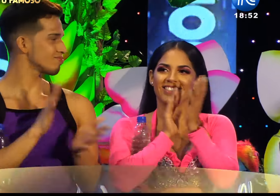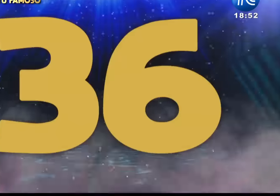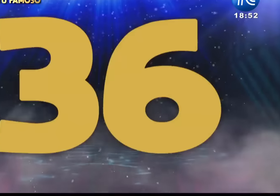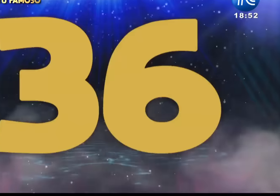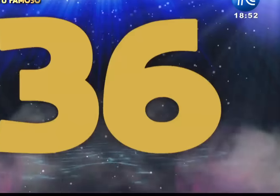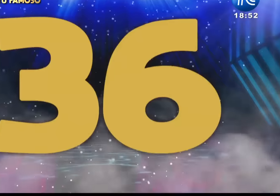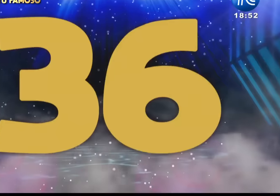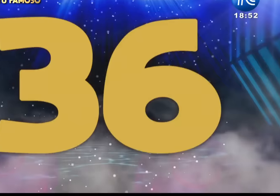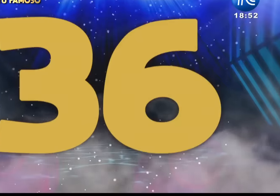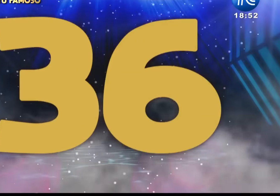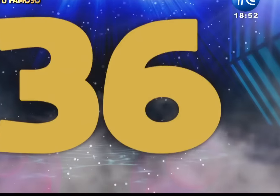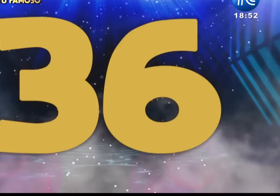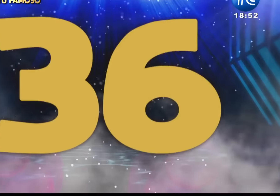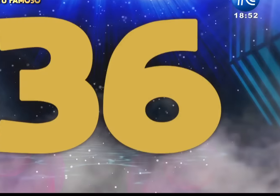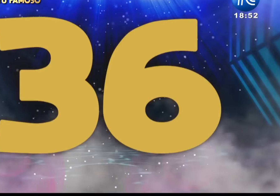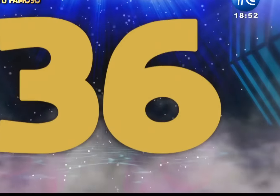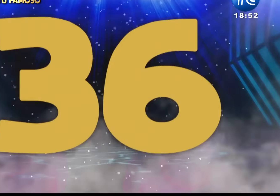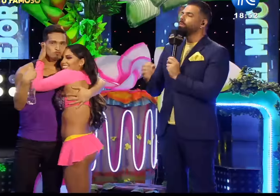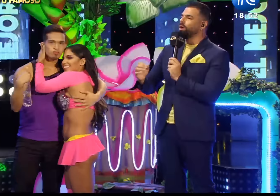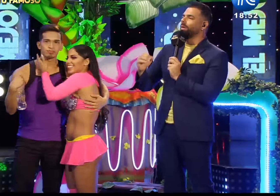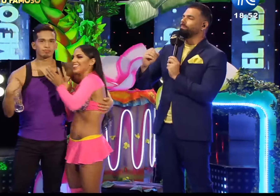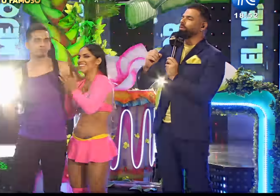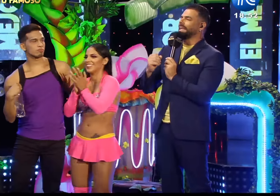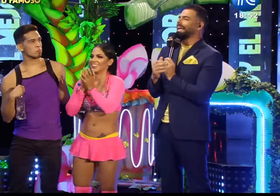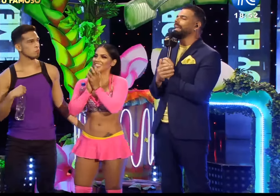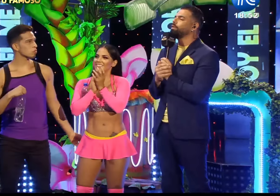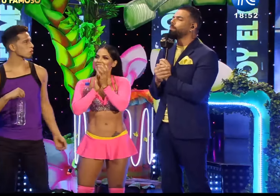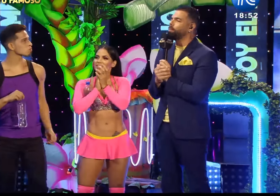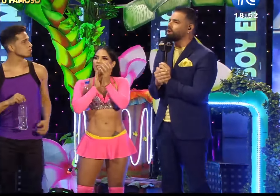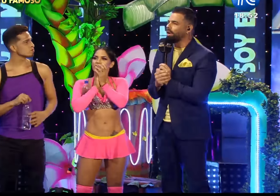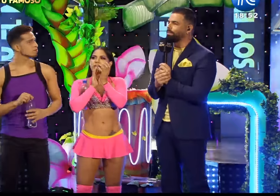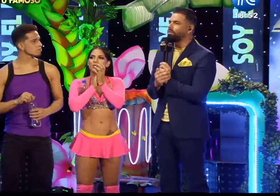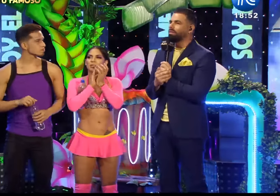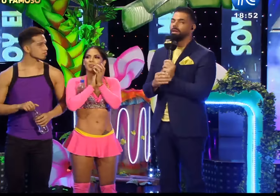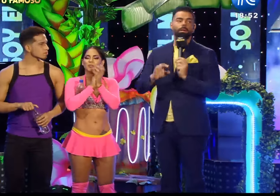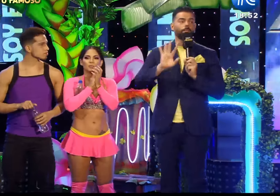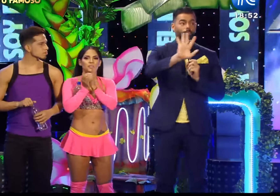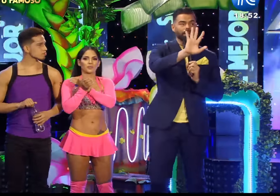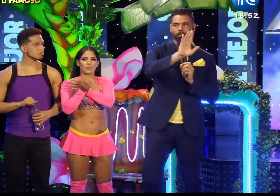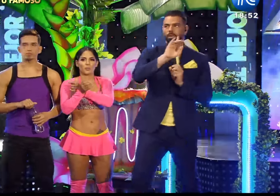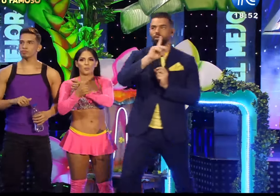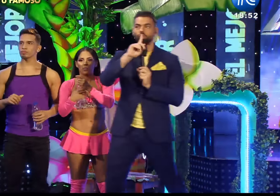36 puntos. Bien. 36 puntos. Muy buen puntaje. Le duró poco.